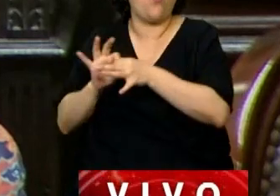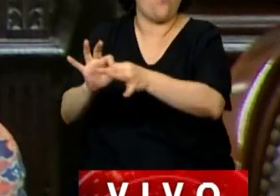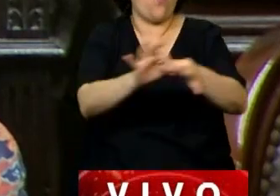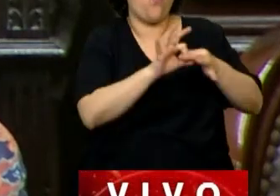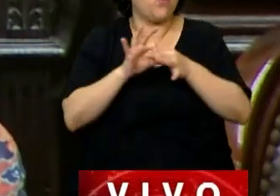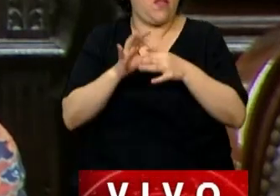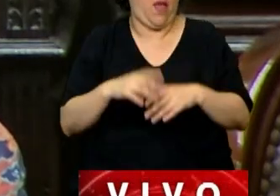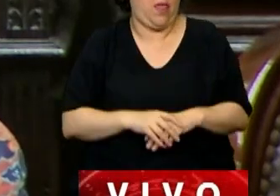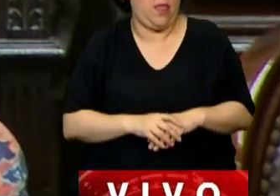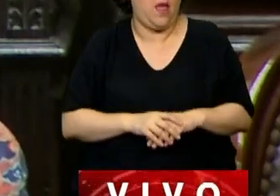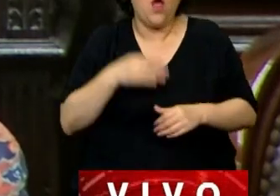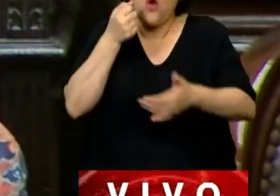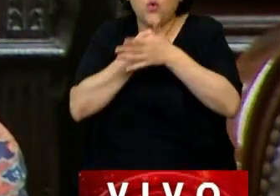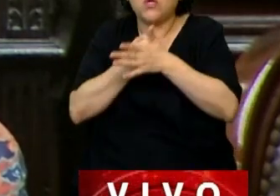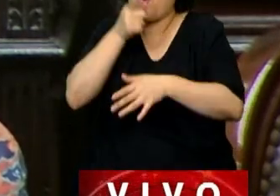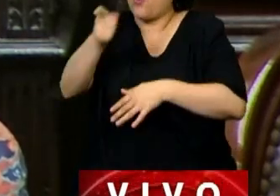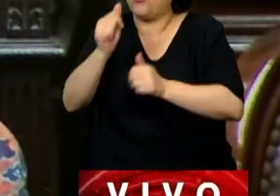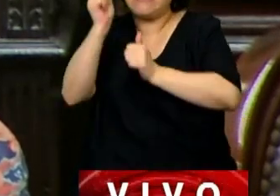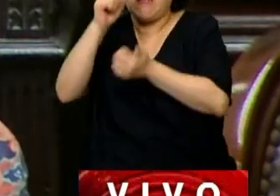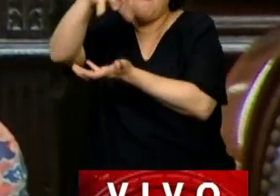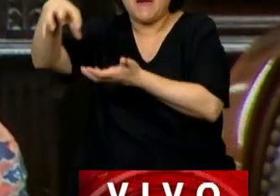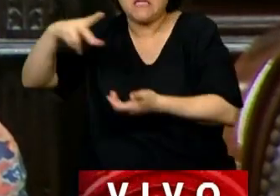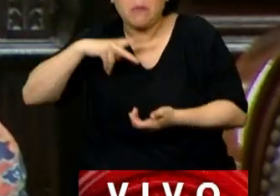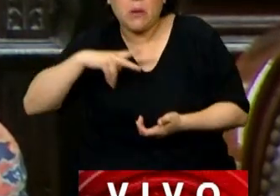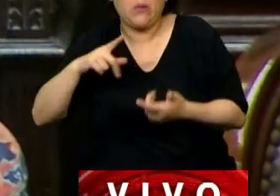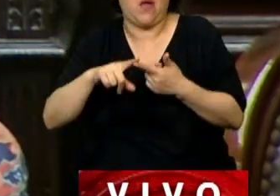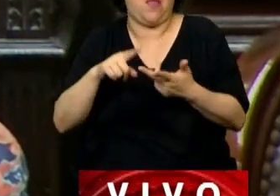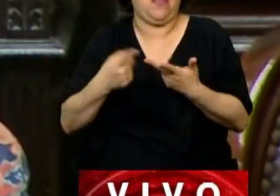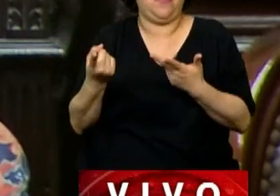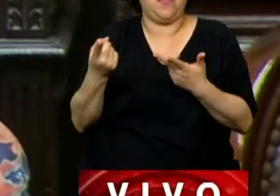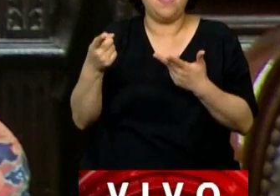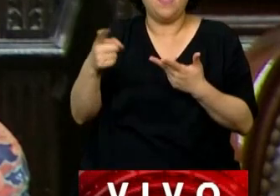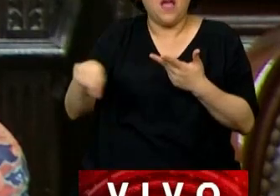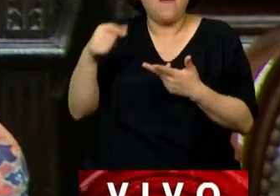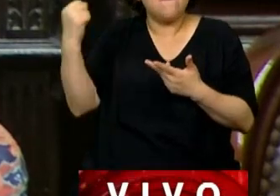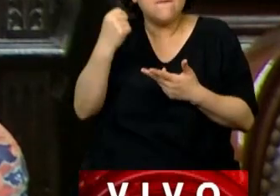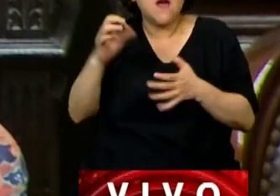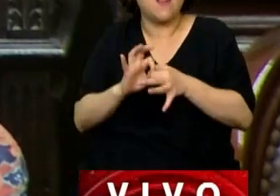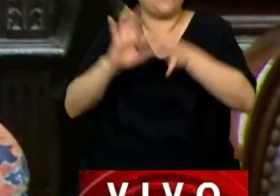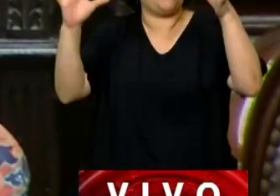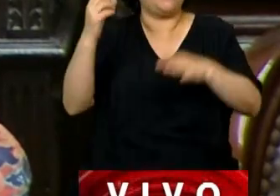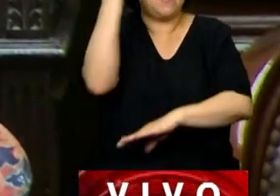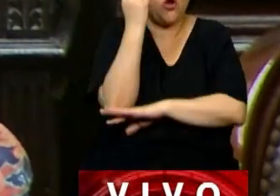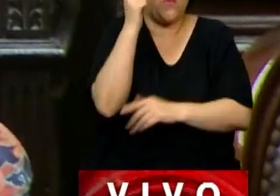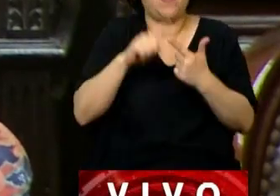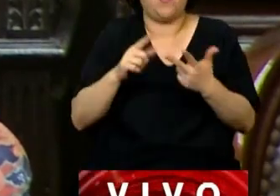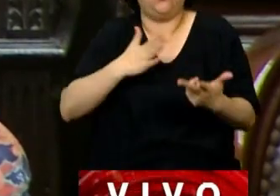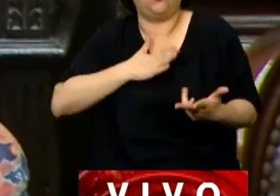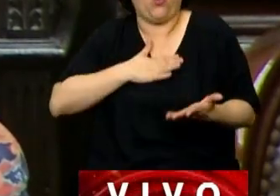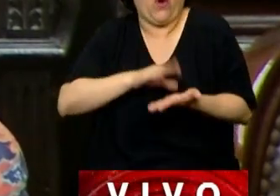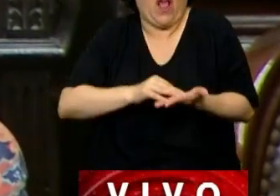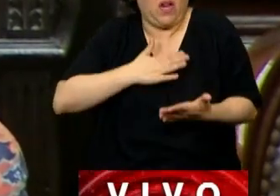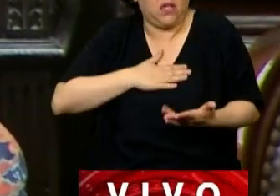las corporaciones, que ha hecho que en nuestro país pudiéramos tener de vuelta independencia económica, soberanía política y con